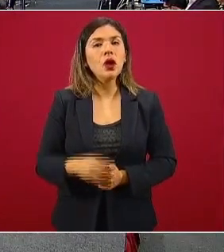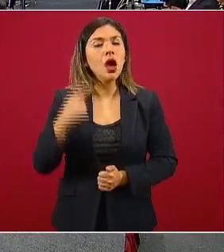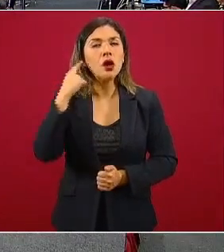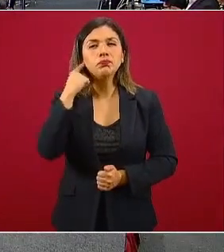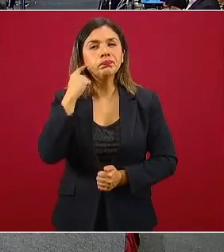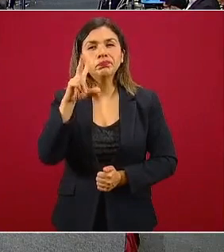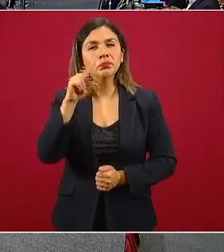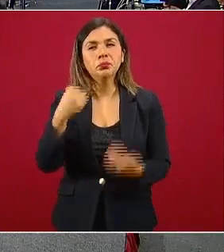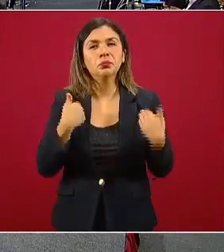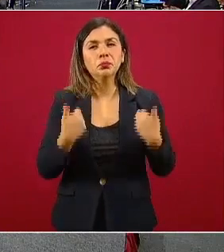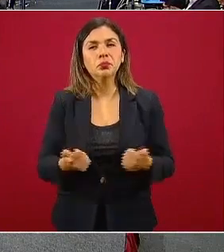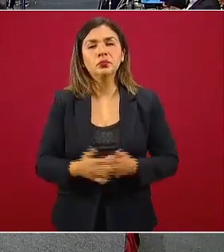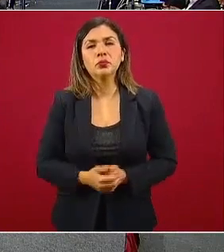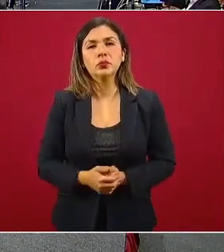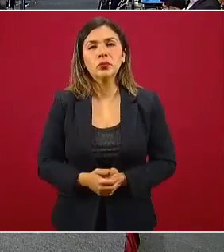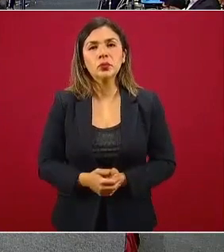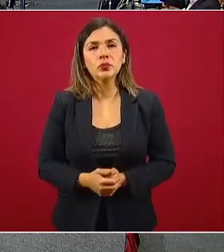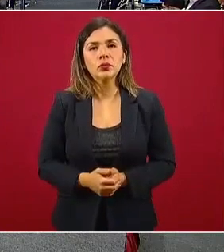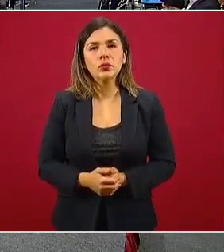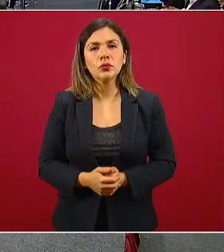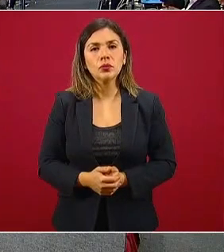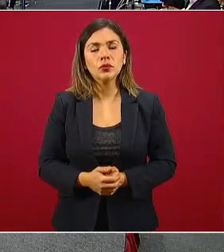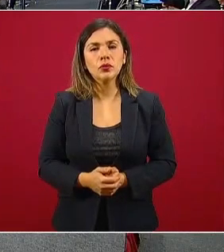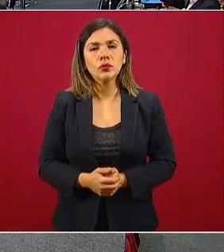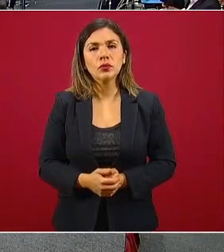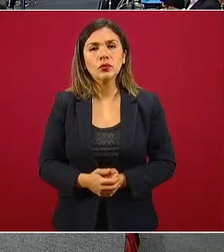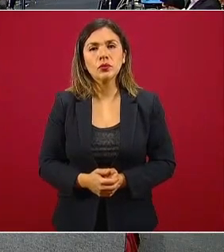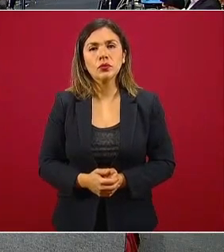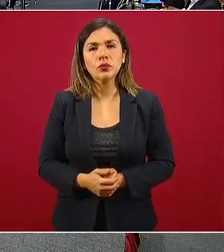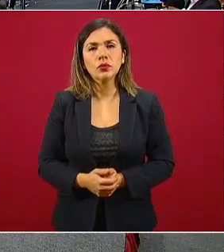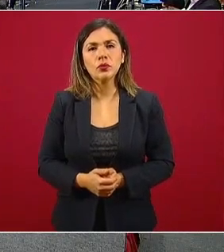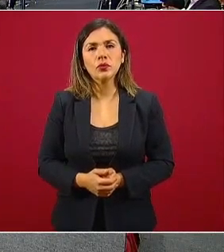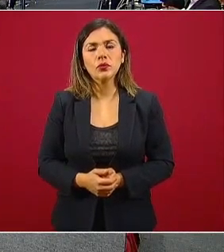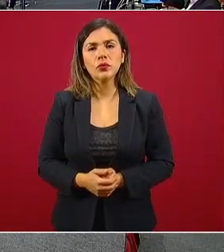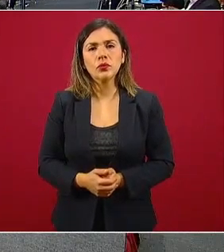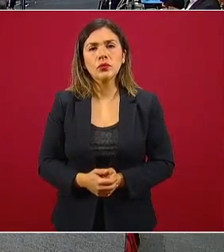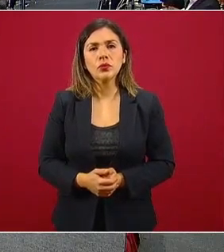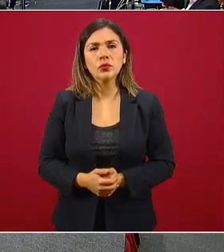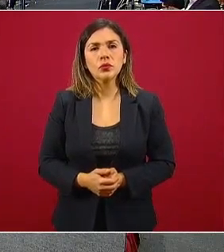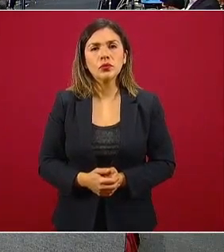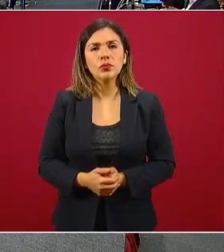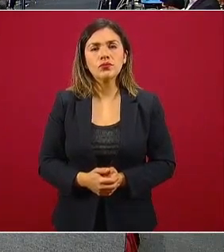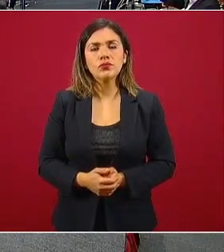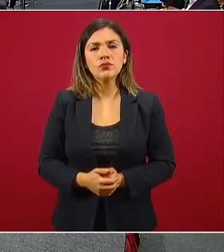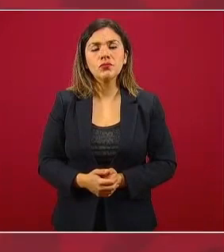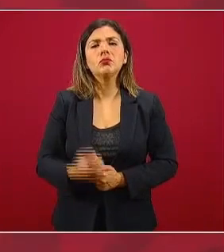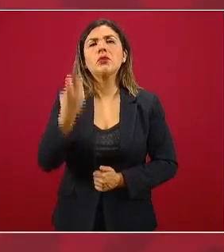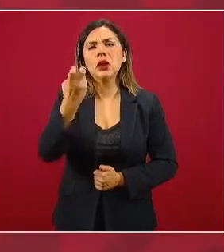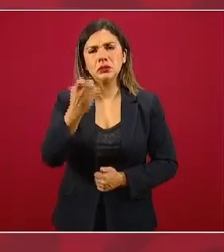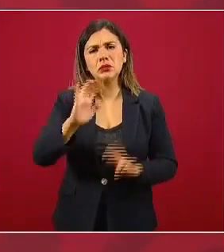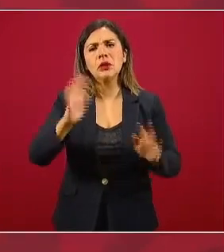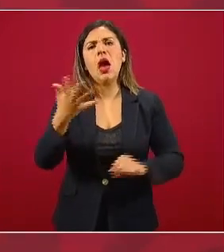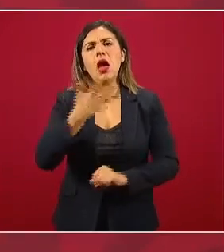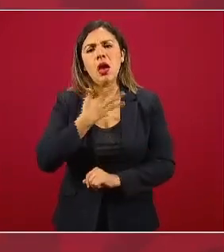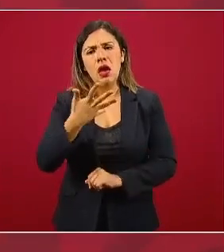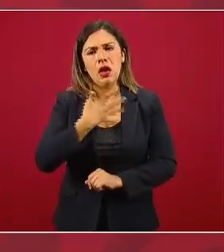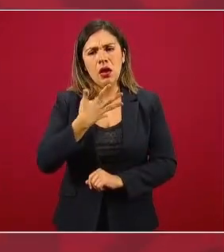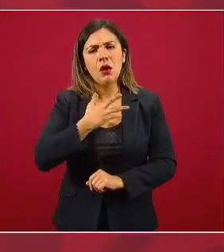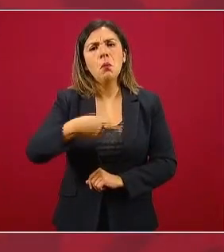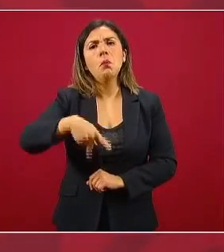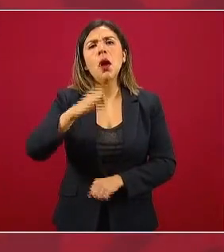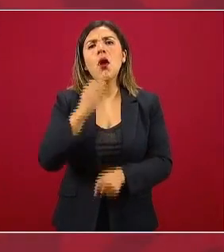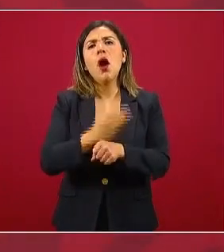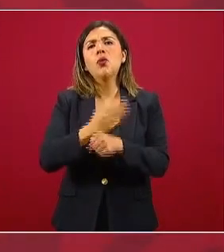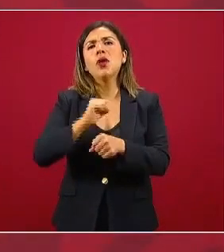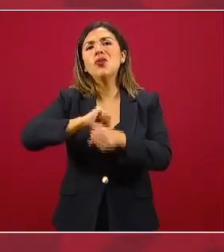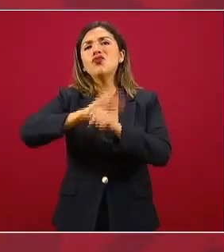febrero. Luego eso ya está. ¿Cuándo va a ser? Ya lo tenemos, lo que pasa que con la pandemia